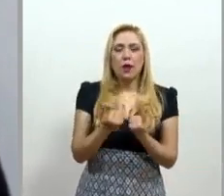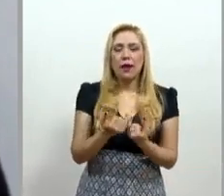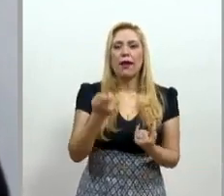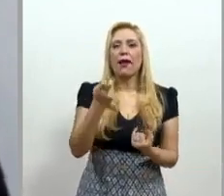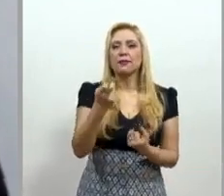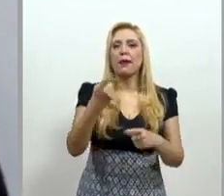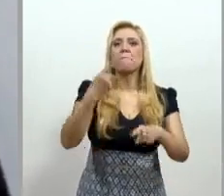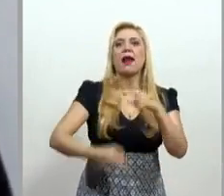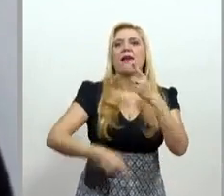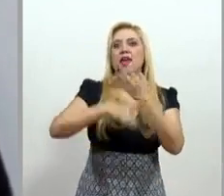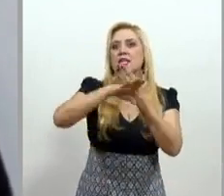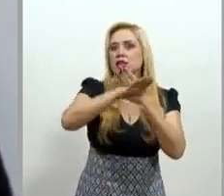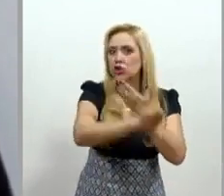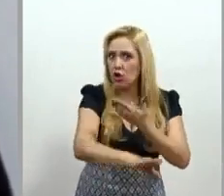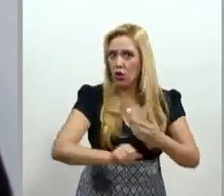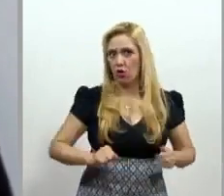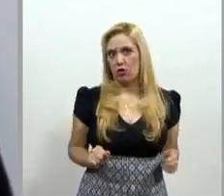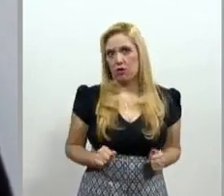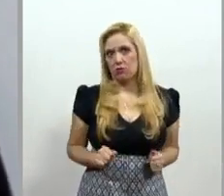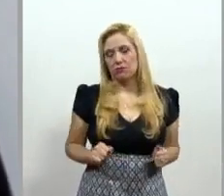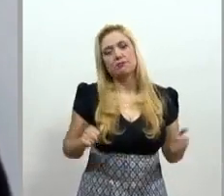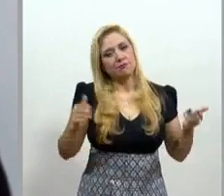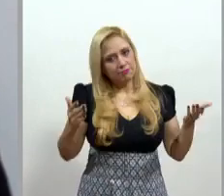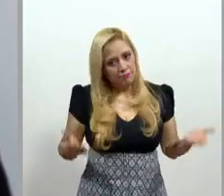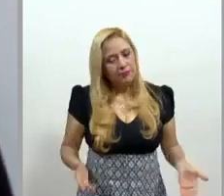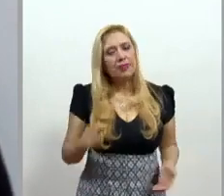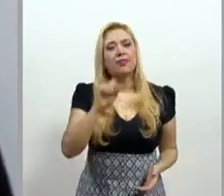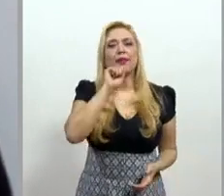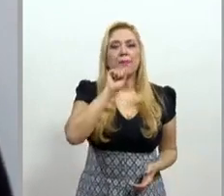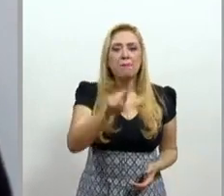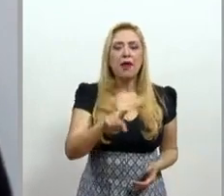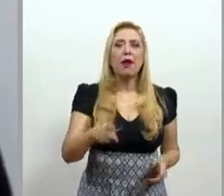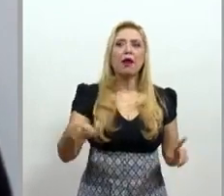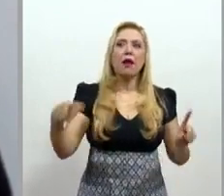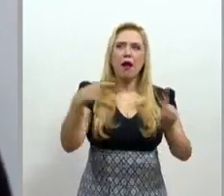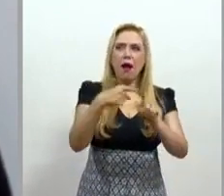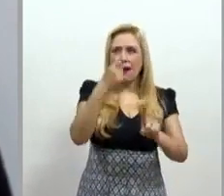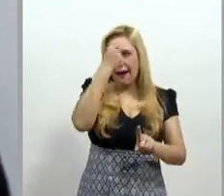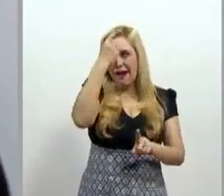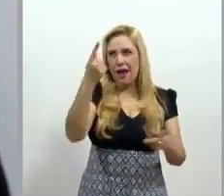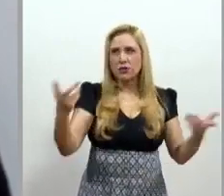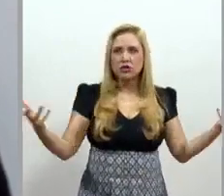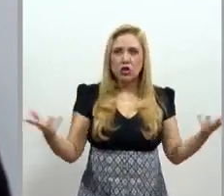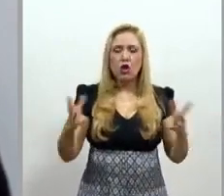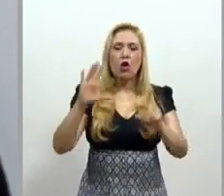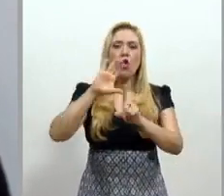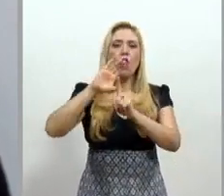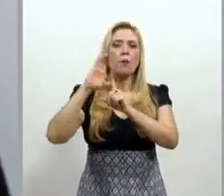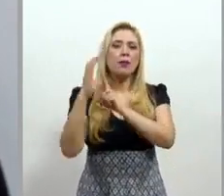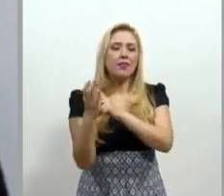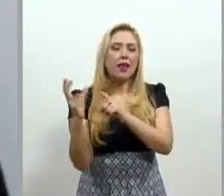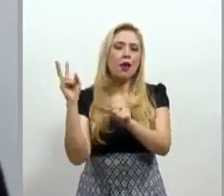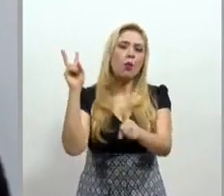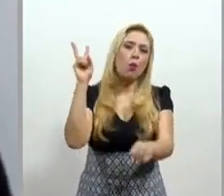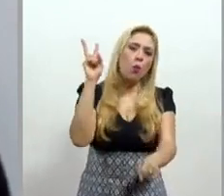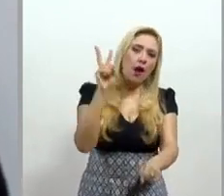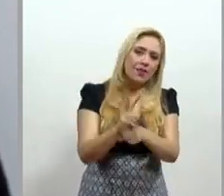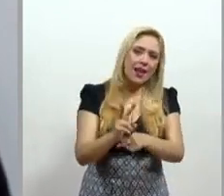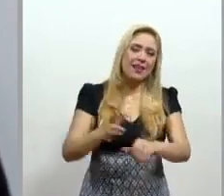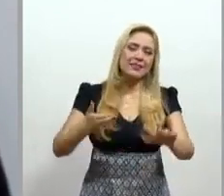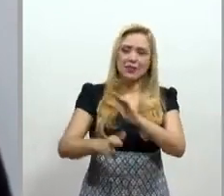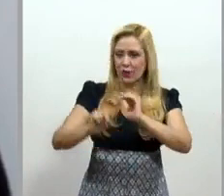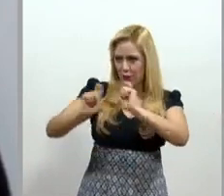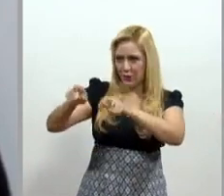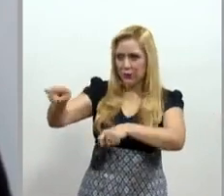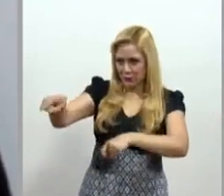de prevención y se refiere igualmente a la creación de un comité de guardianes del río que